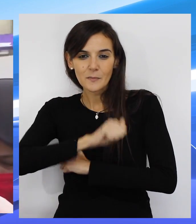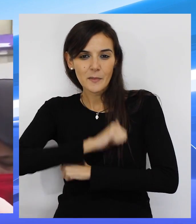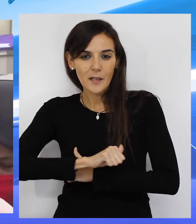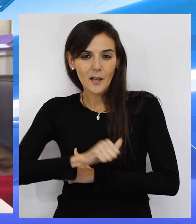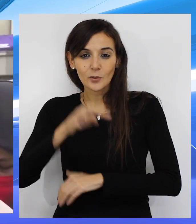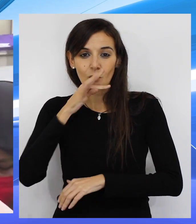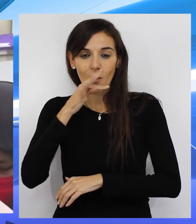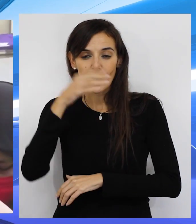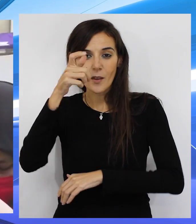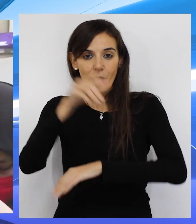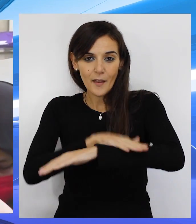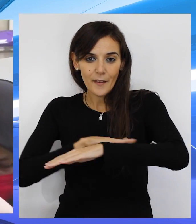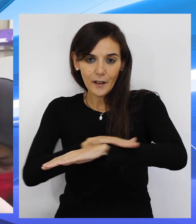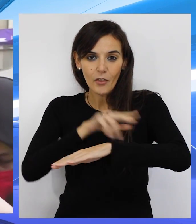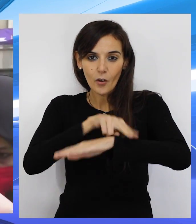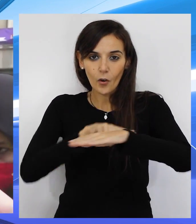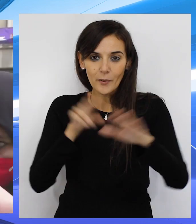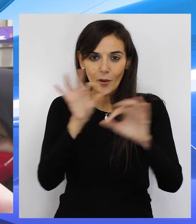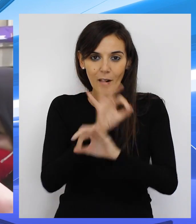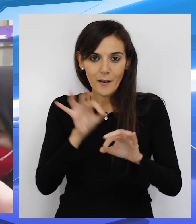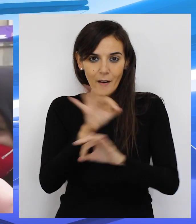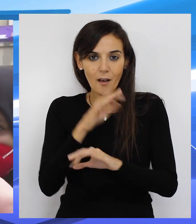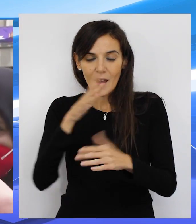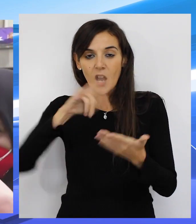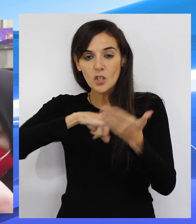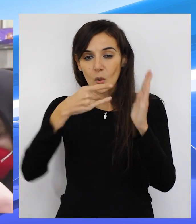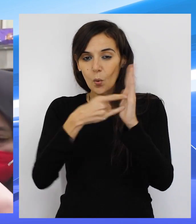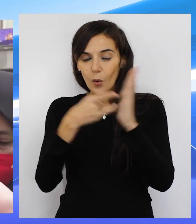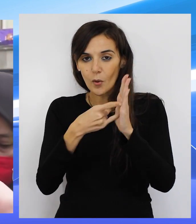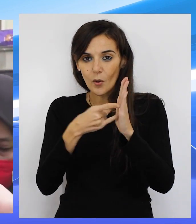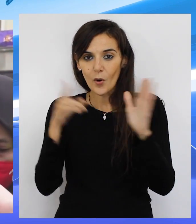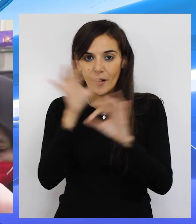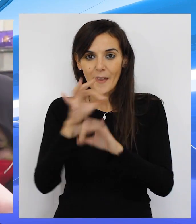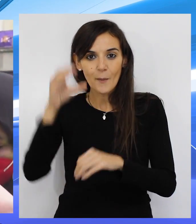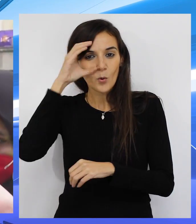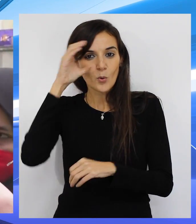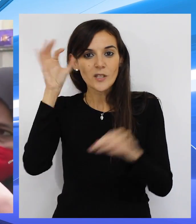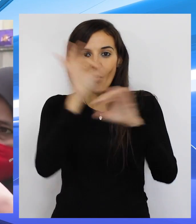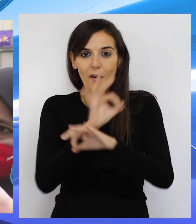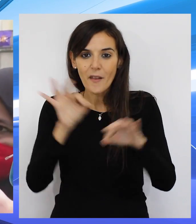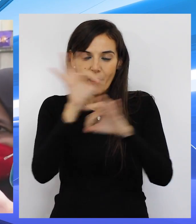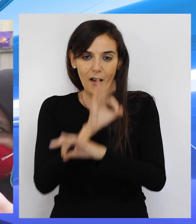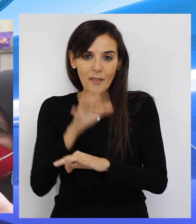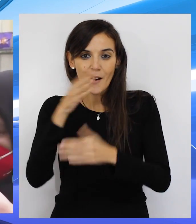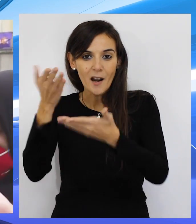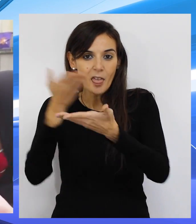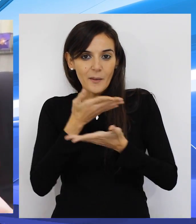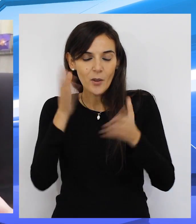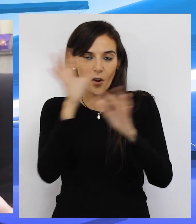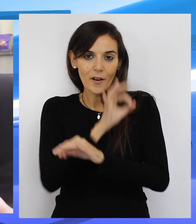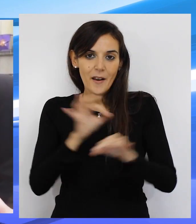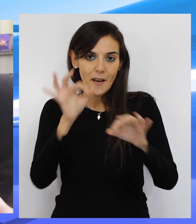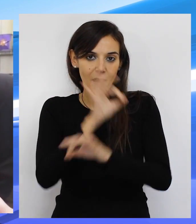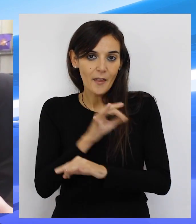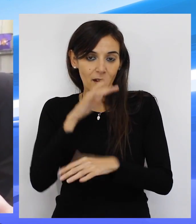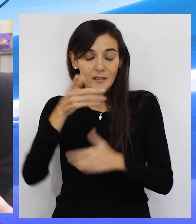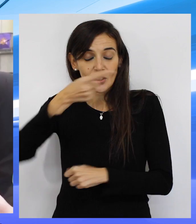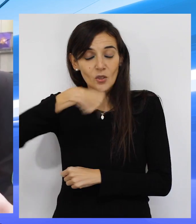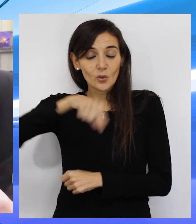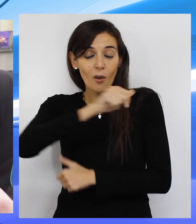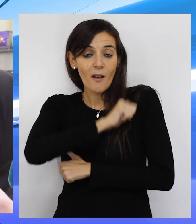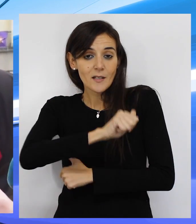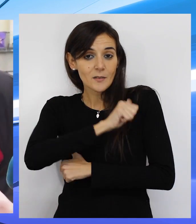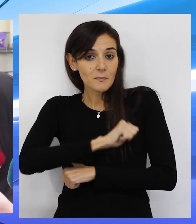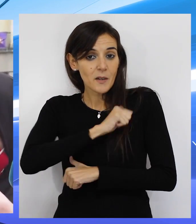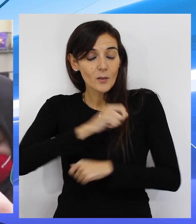contestación de la delegación del gobierno, que alguna solución, que todavía no hemos escuchado nada, no hemos recibido nada,